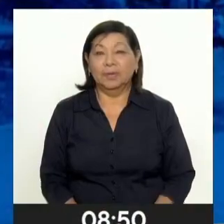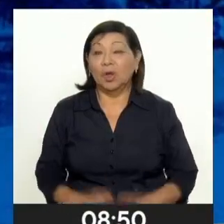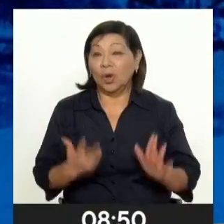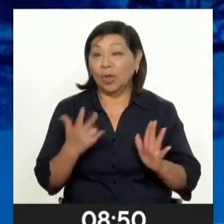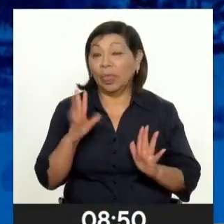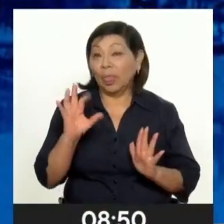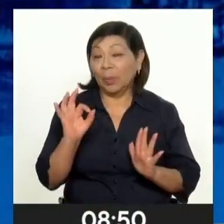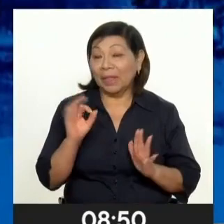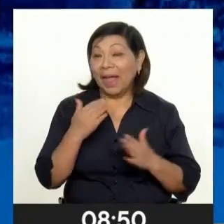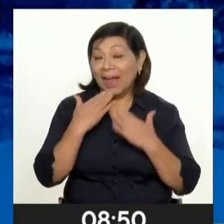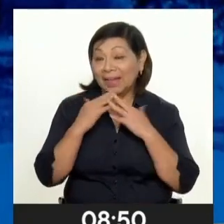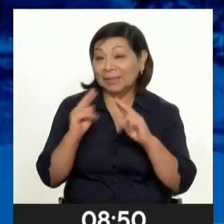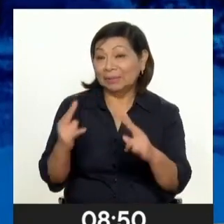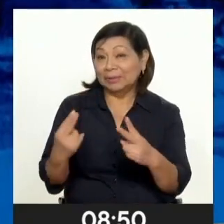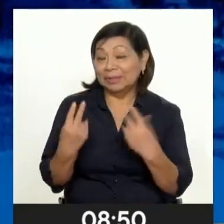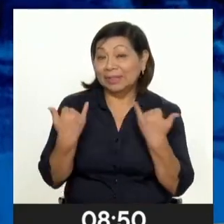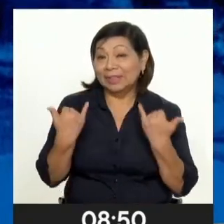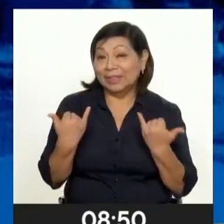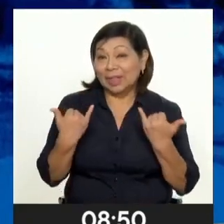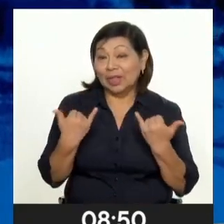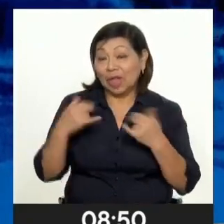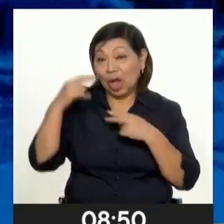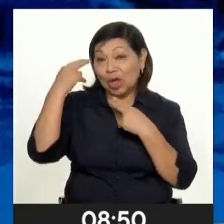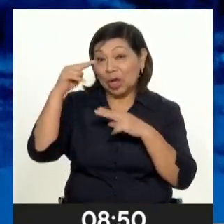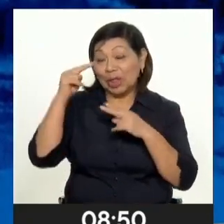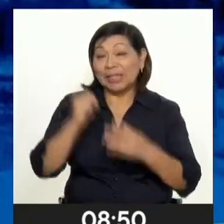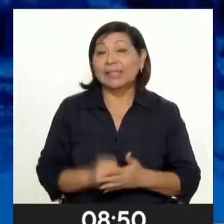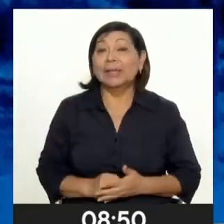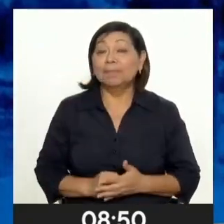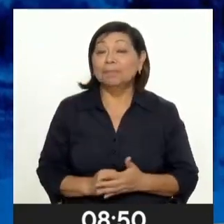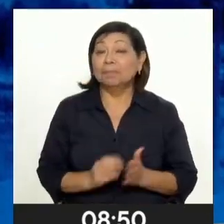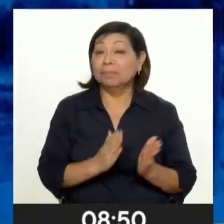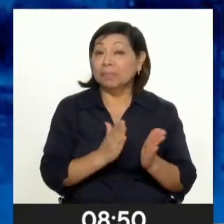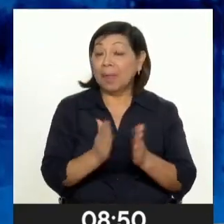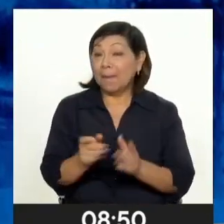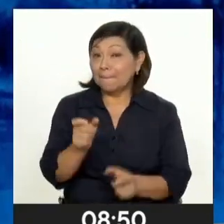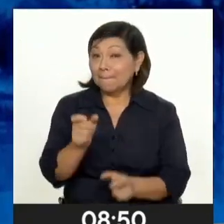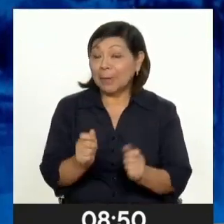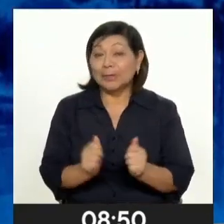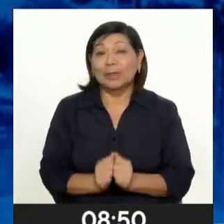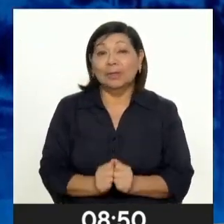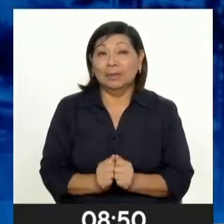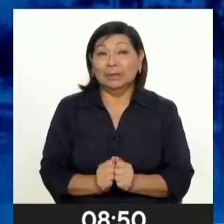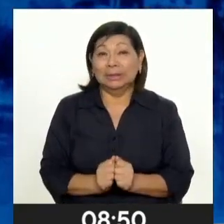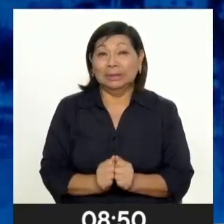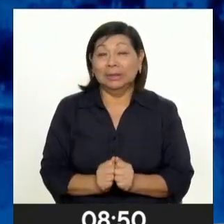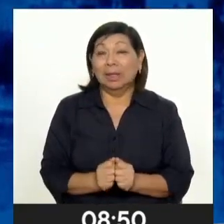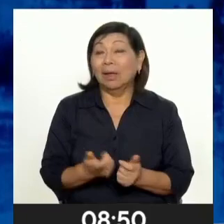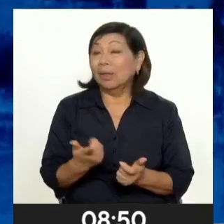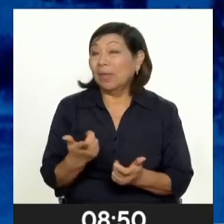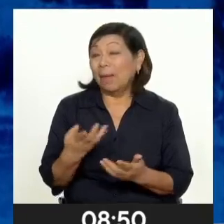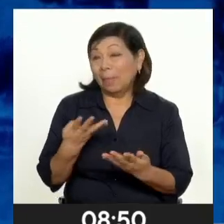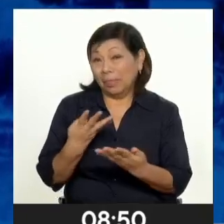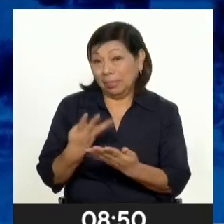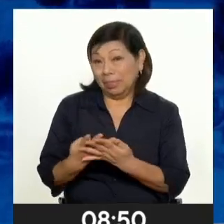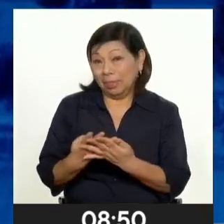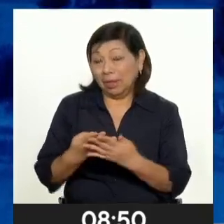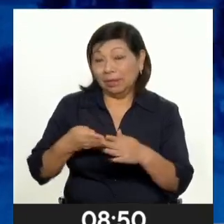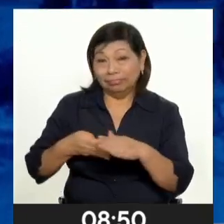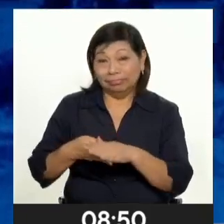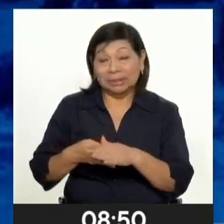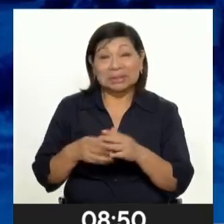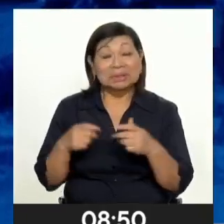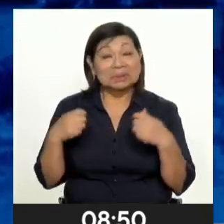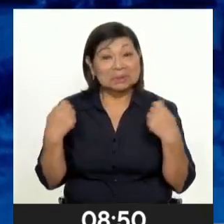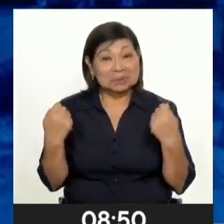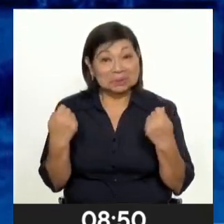8:50 de la mañana, gracias por acompañarnos en esta edición matinal. Les contamos ahora que las personas privadas de su libertad se sumaron a las